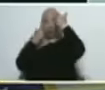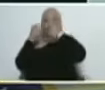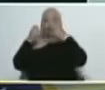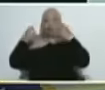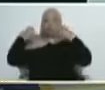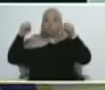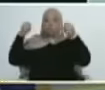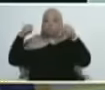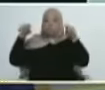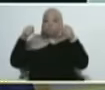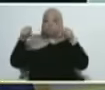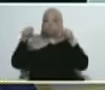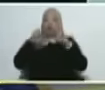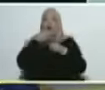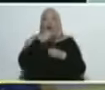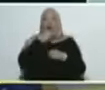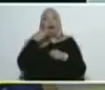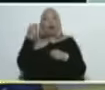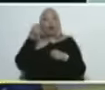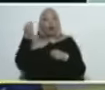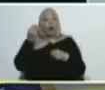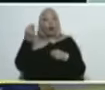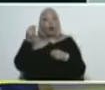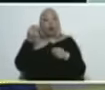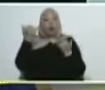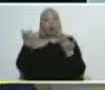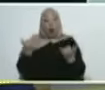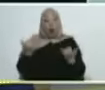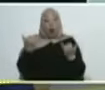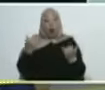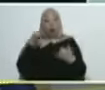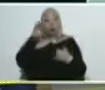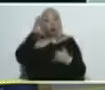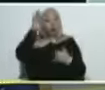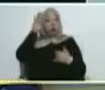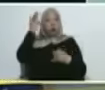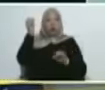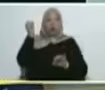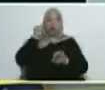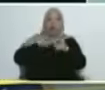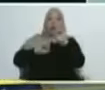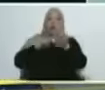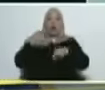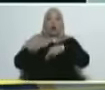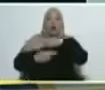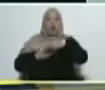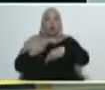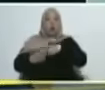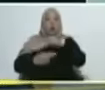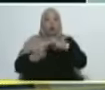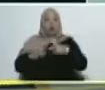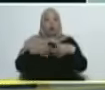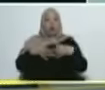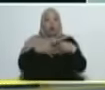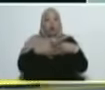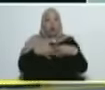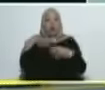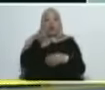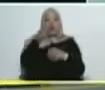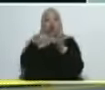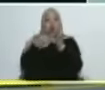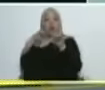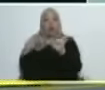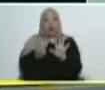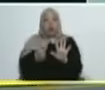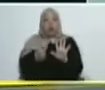la juventud del primer relevo que surgió para defender a la revolución del fascismo en el 2007,